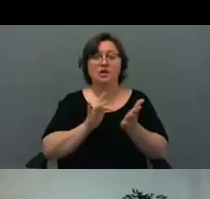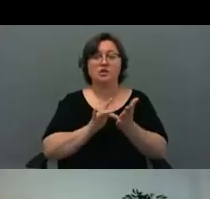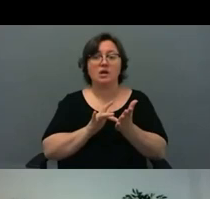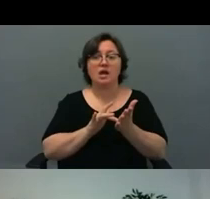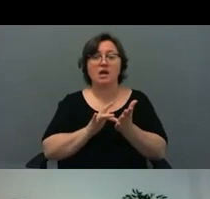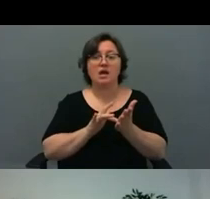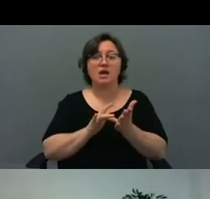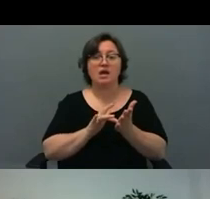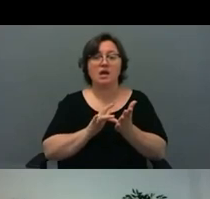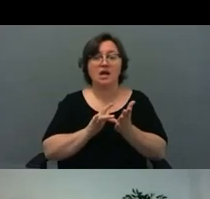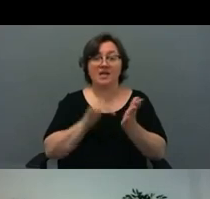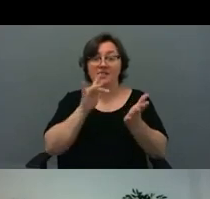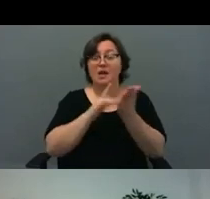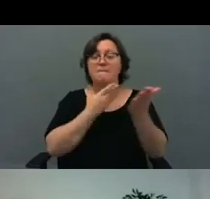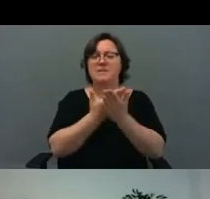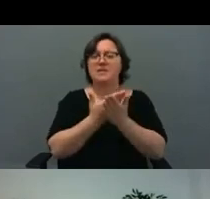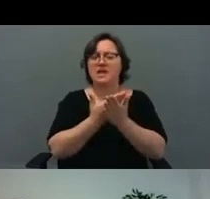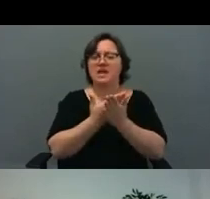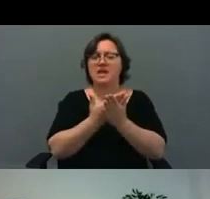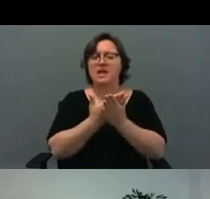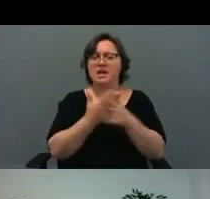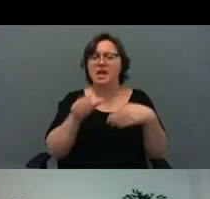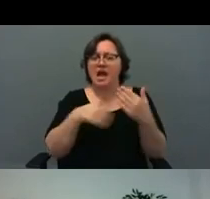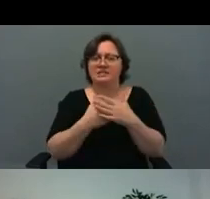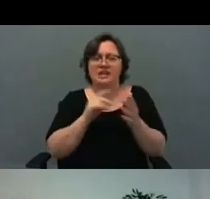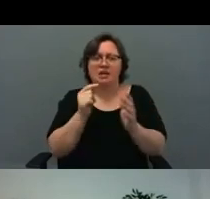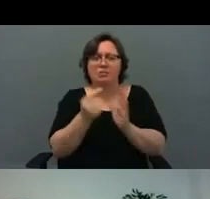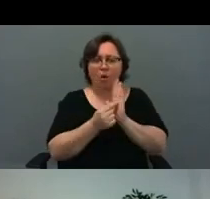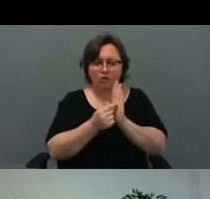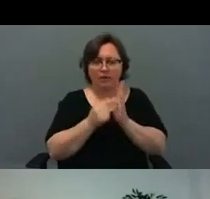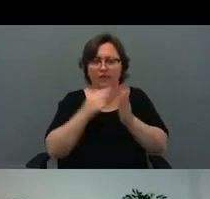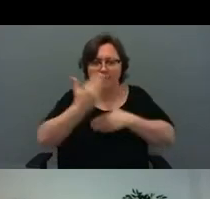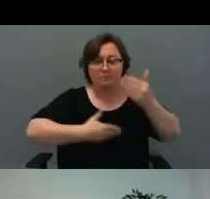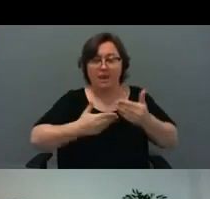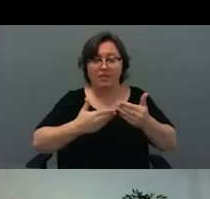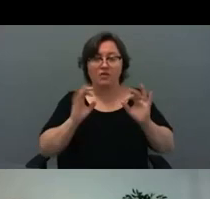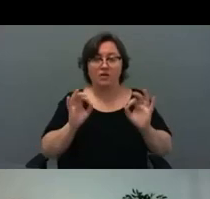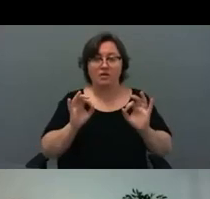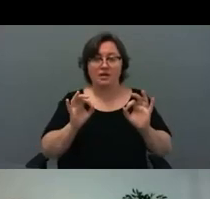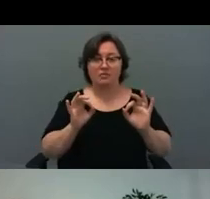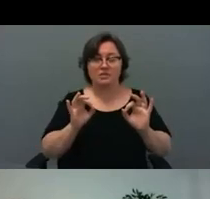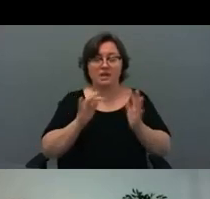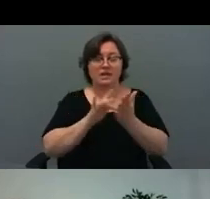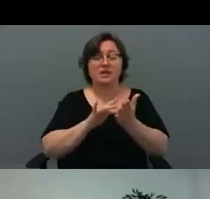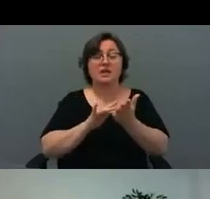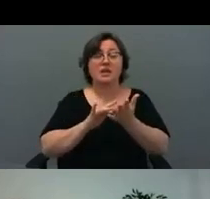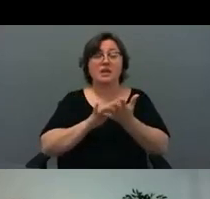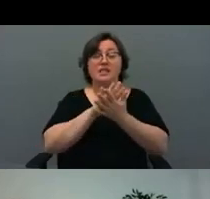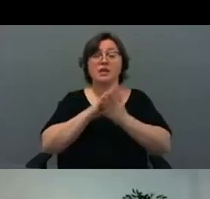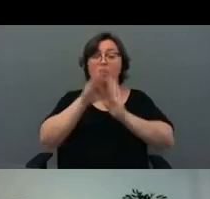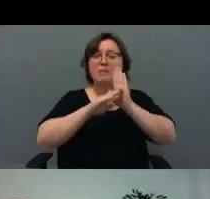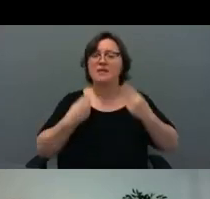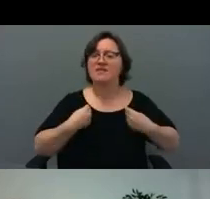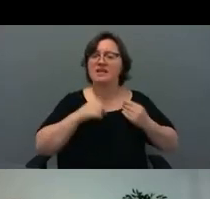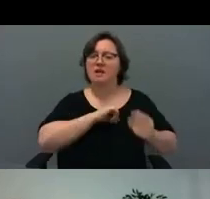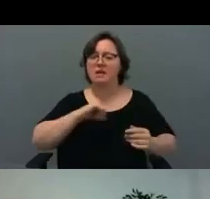es así, ¿hasta qué punto únicamente la solución a la vida independiente pasa por programas de vida independiente y por